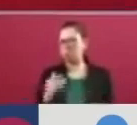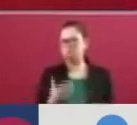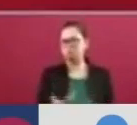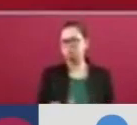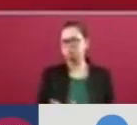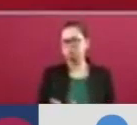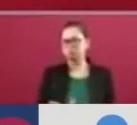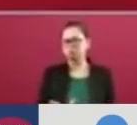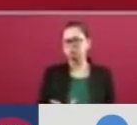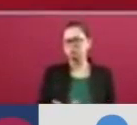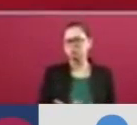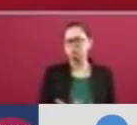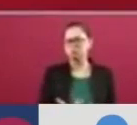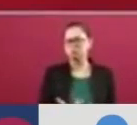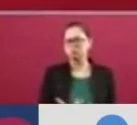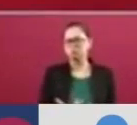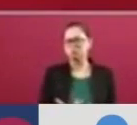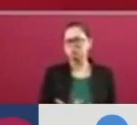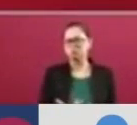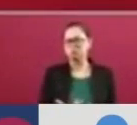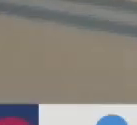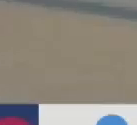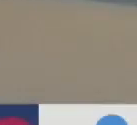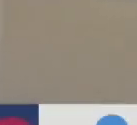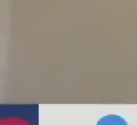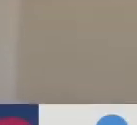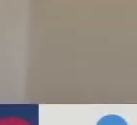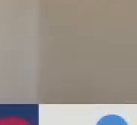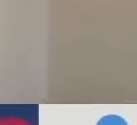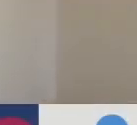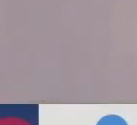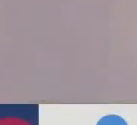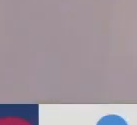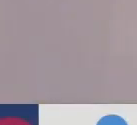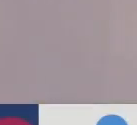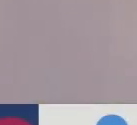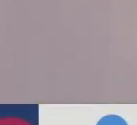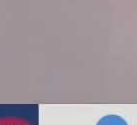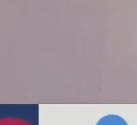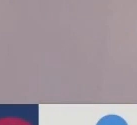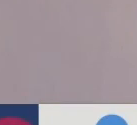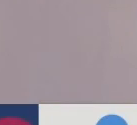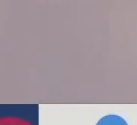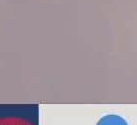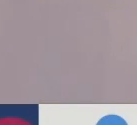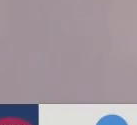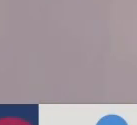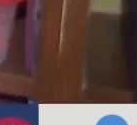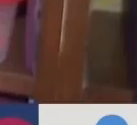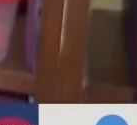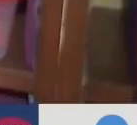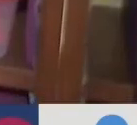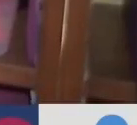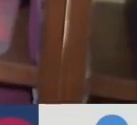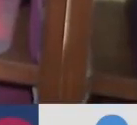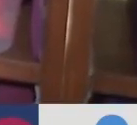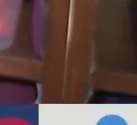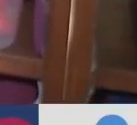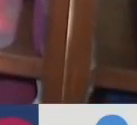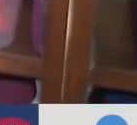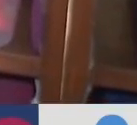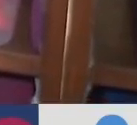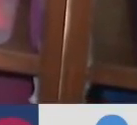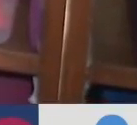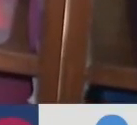de retirarles el subsidio a las estancias infantiles. Argumenta que detectaron una serie de irregularidades en el manejo de